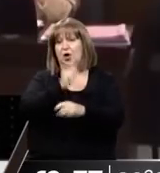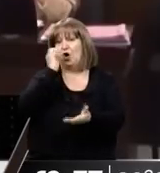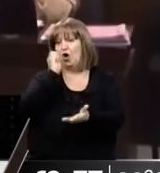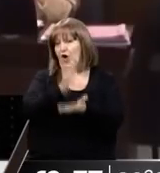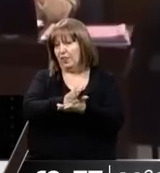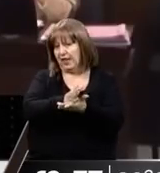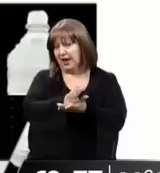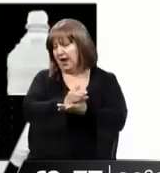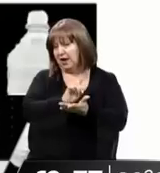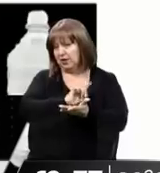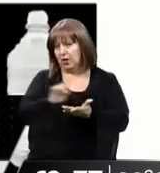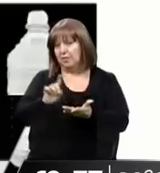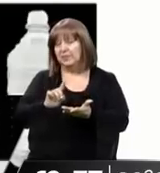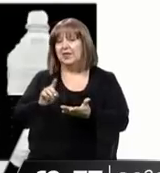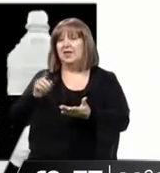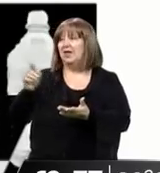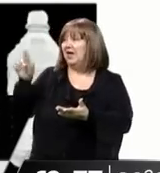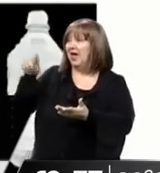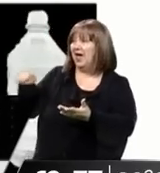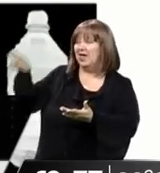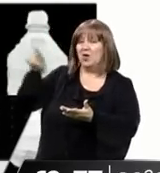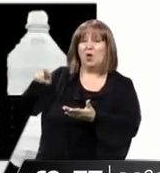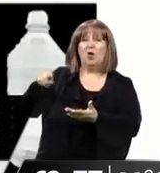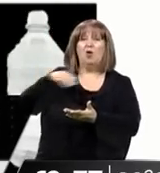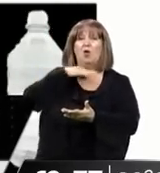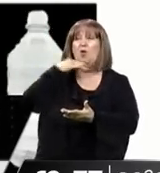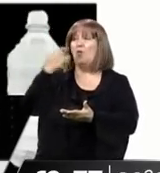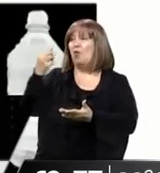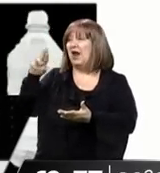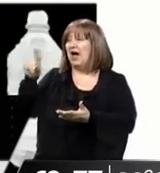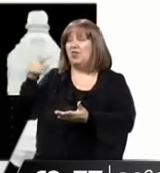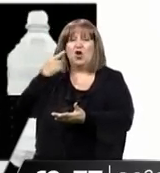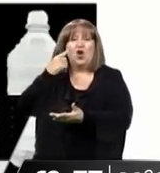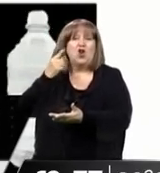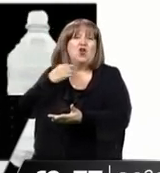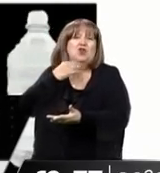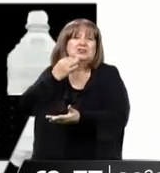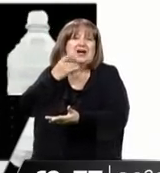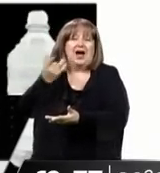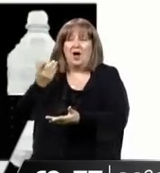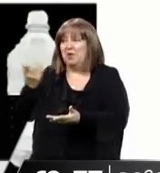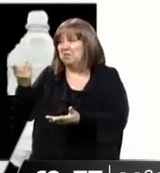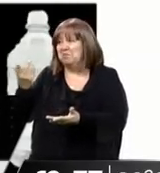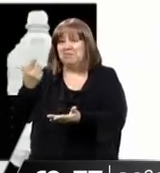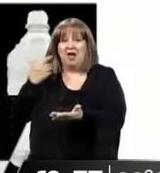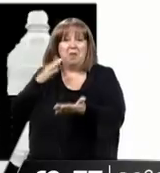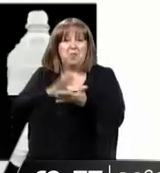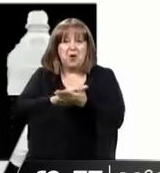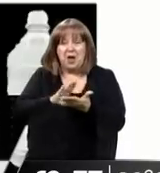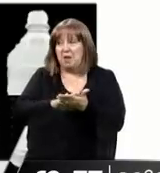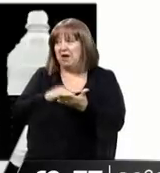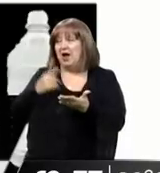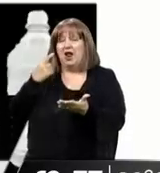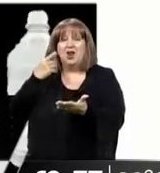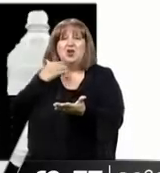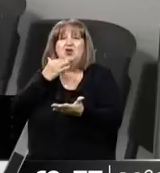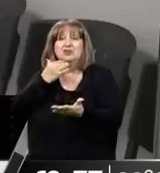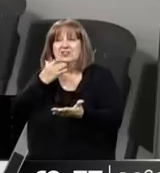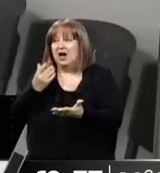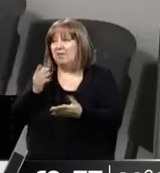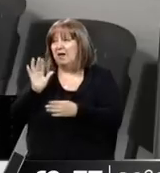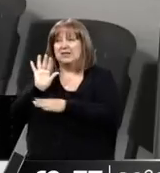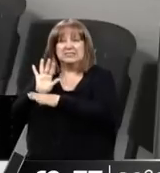en los jurados No son no son técnicos no saben derecho no entienden lo que es la prueba la oración de la prueba y es